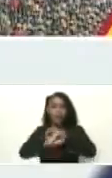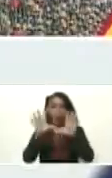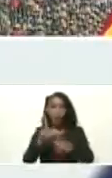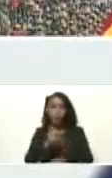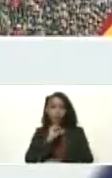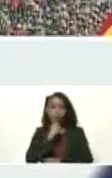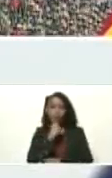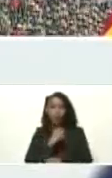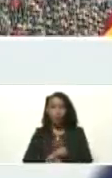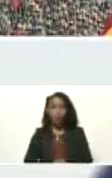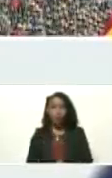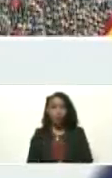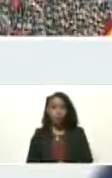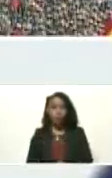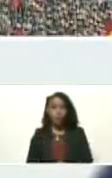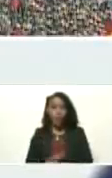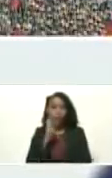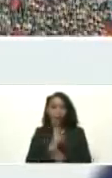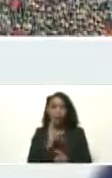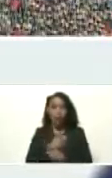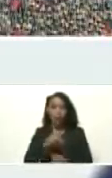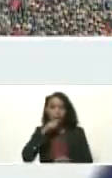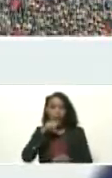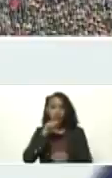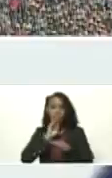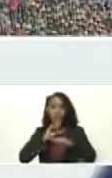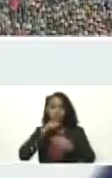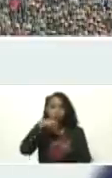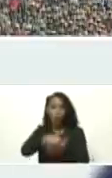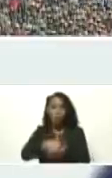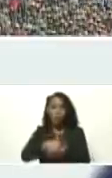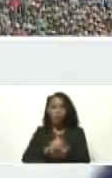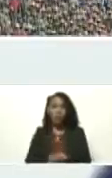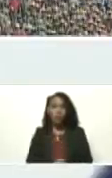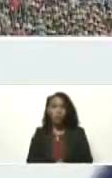secreto. La red se llama